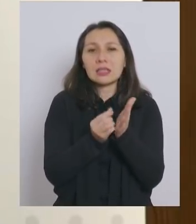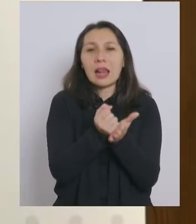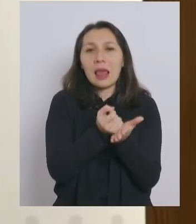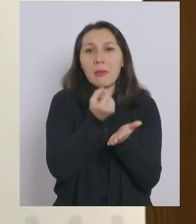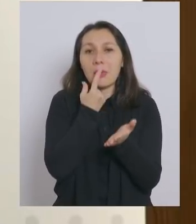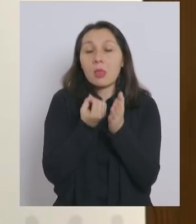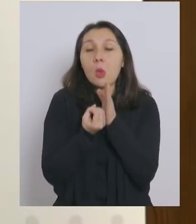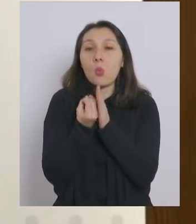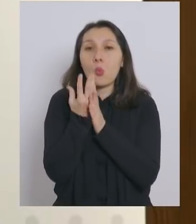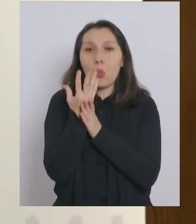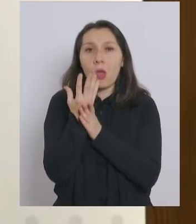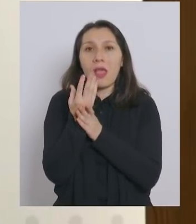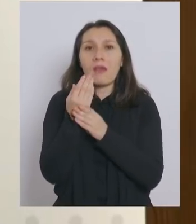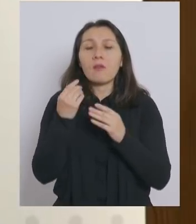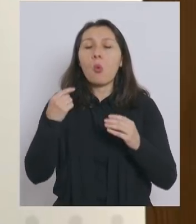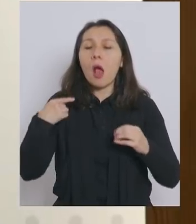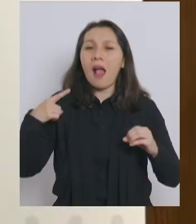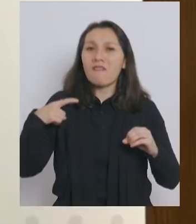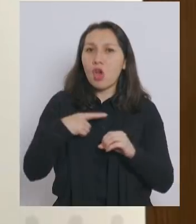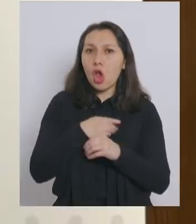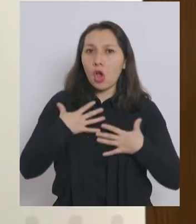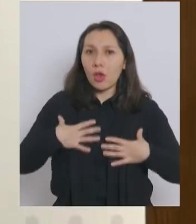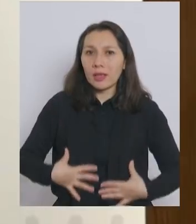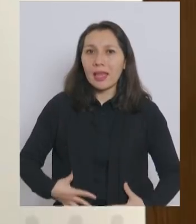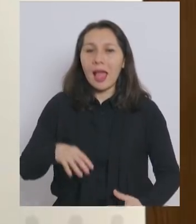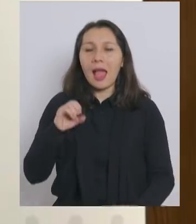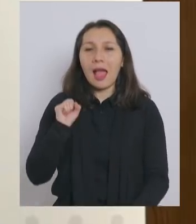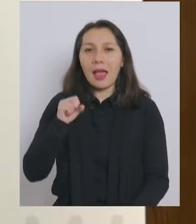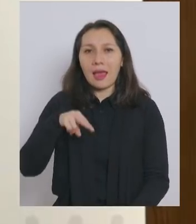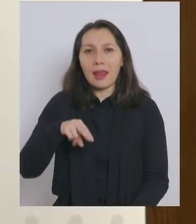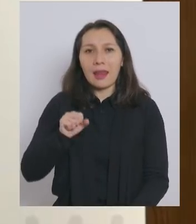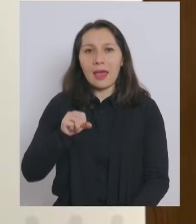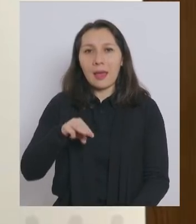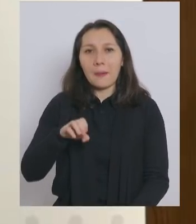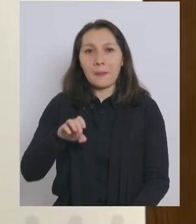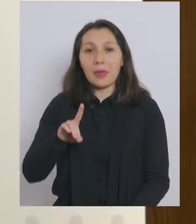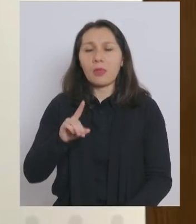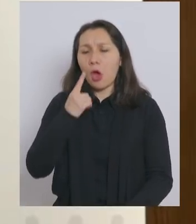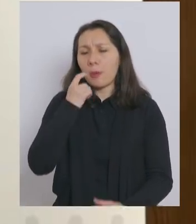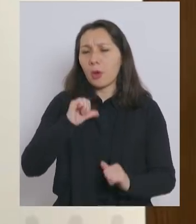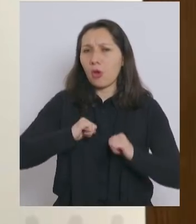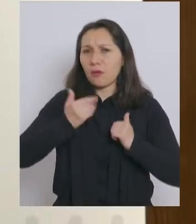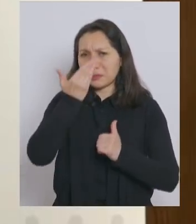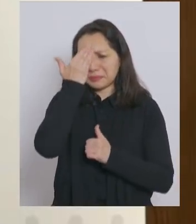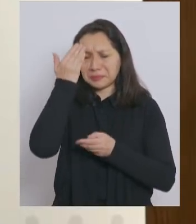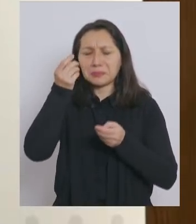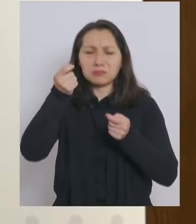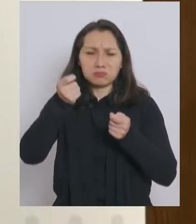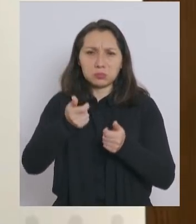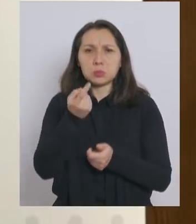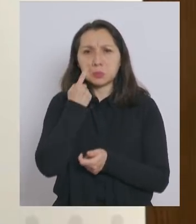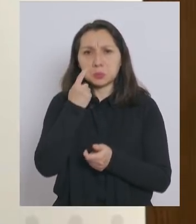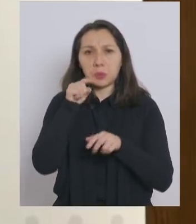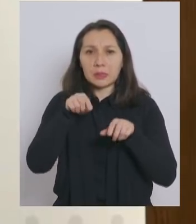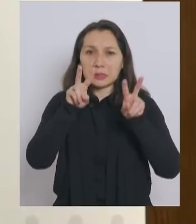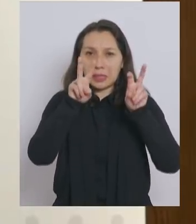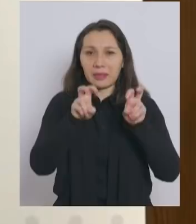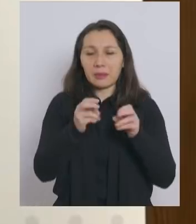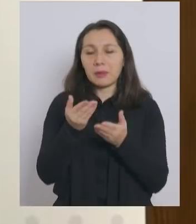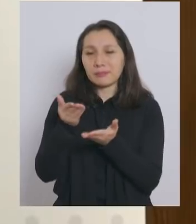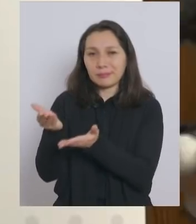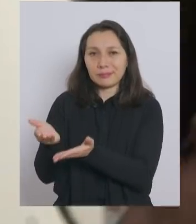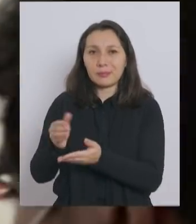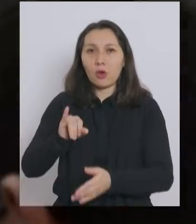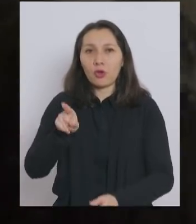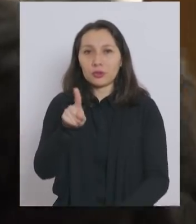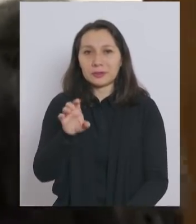farmacéuticos nuevos y biológicos de la ANAMED. Por lo tanto, es un joven de vasta experiencia en esta materia. Adelante, por